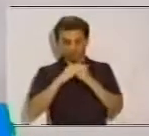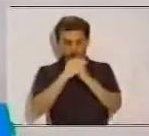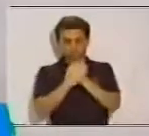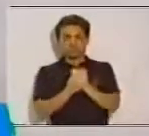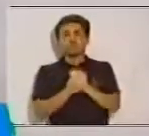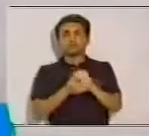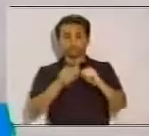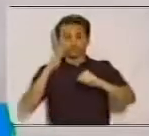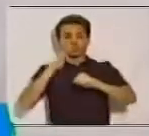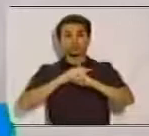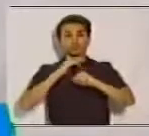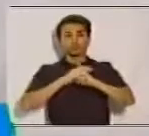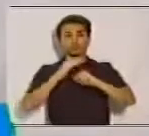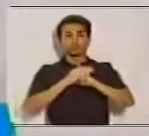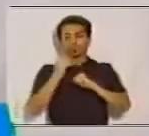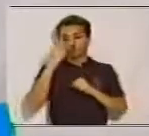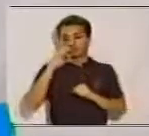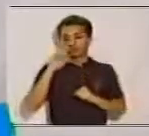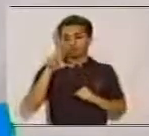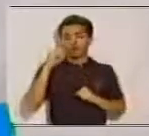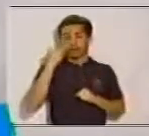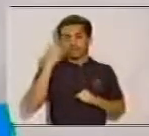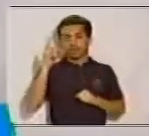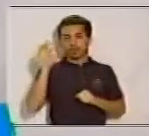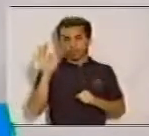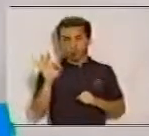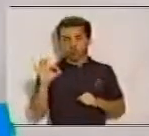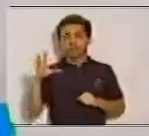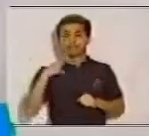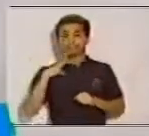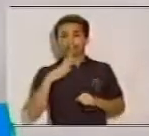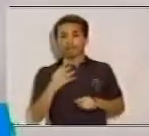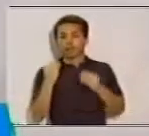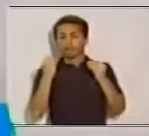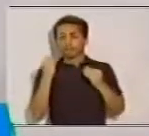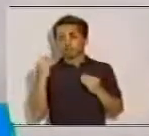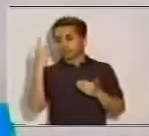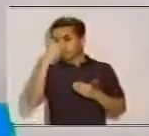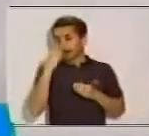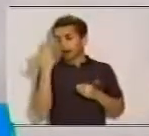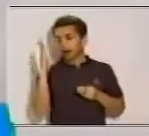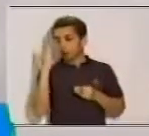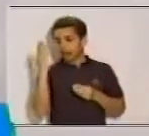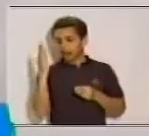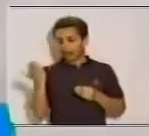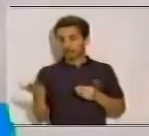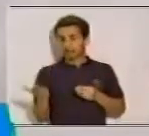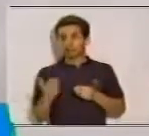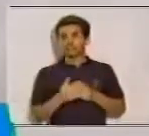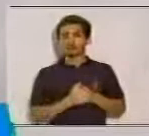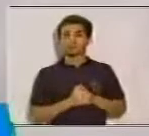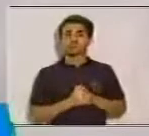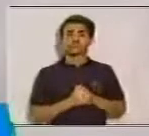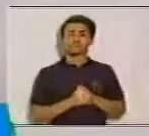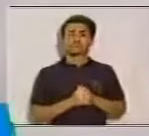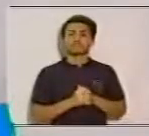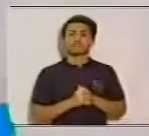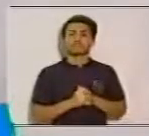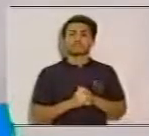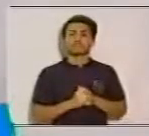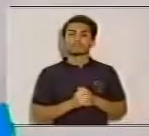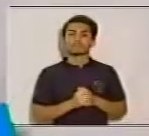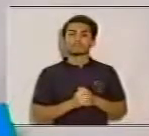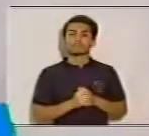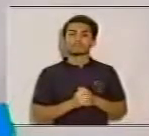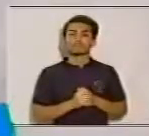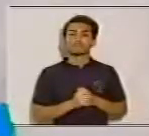muchas caras. Apuntémoslo así. Son cuerpos sólidos formados por muchas caras.